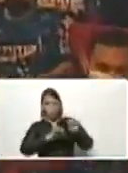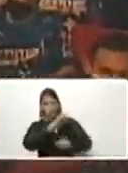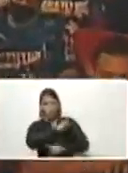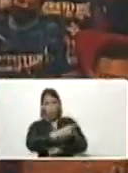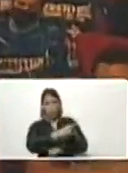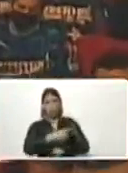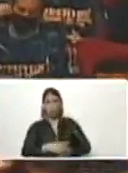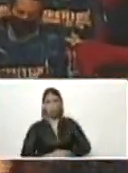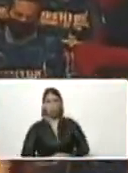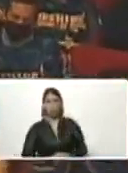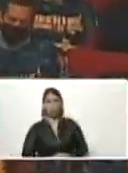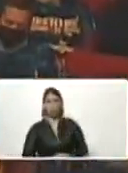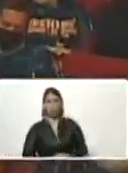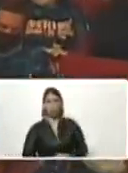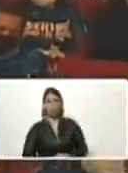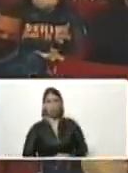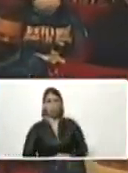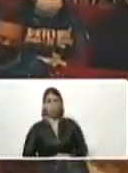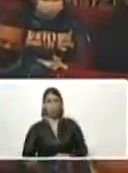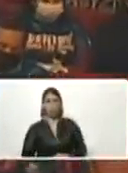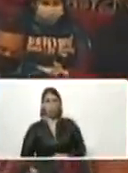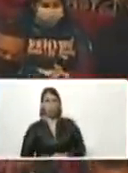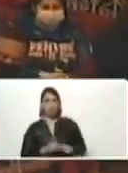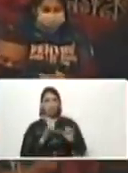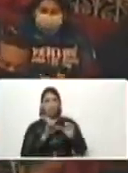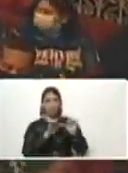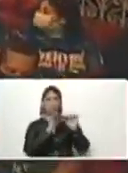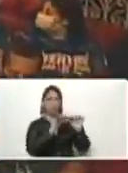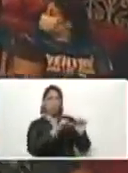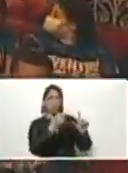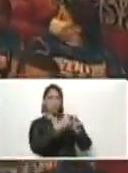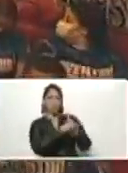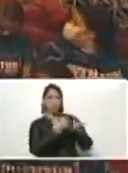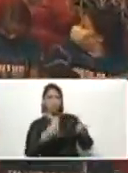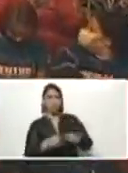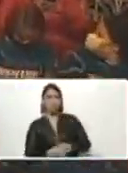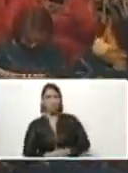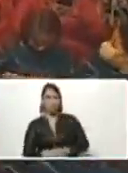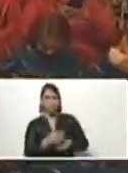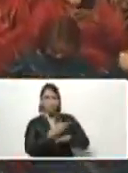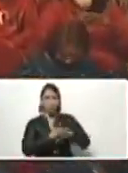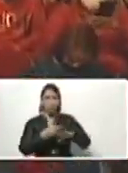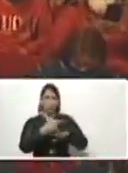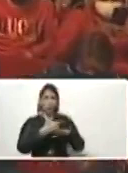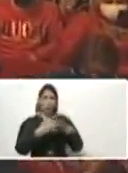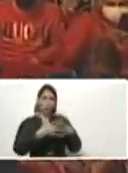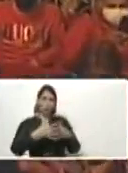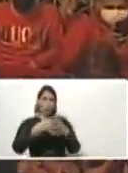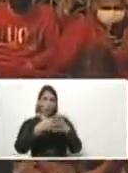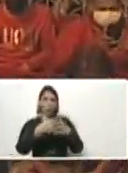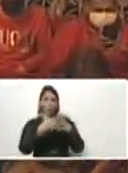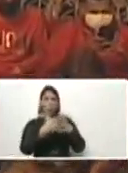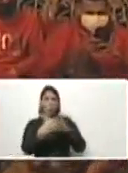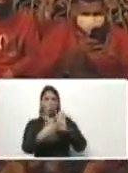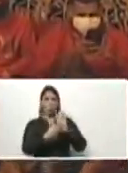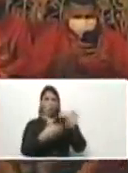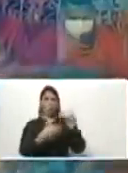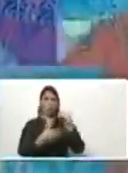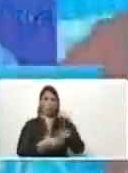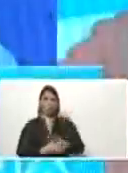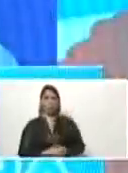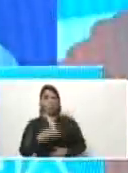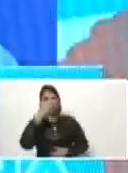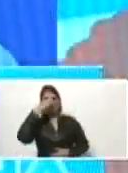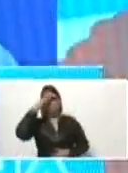enérgicamente las permanentes agresiones del gobierno de los Estados Unidos contra Venezuela,